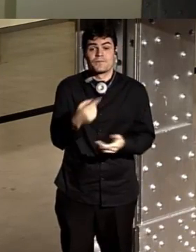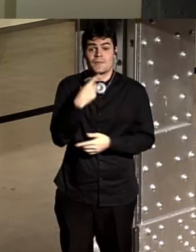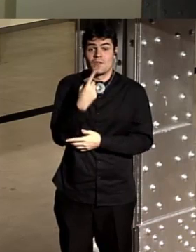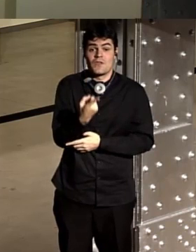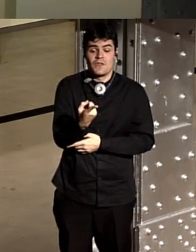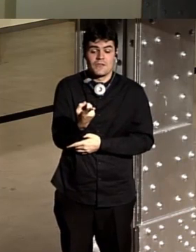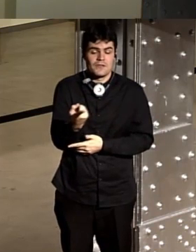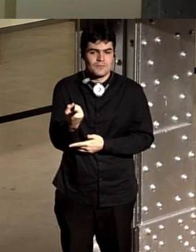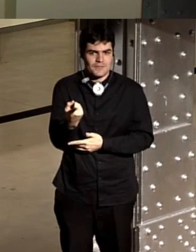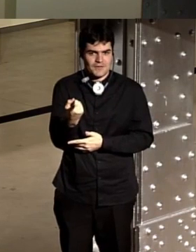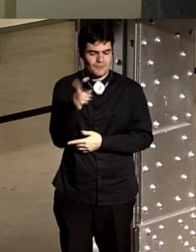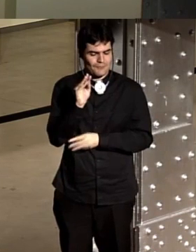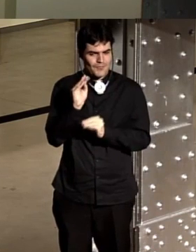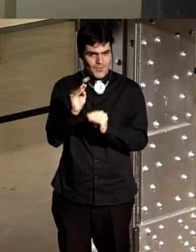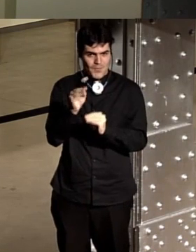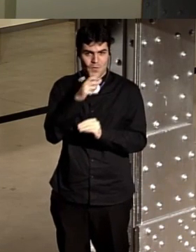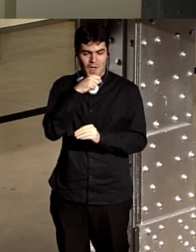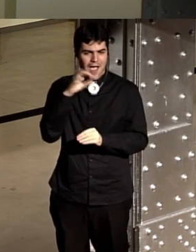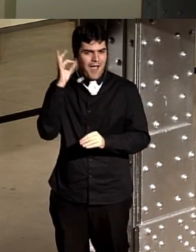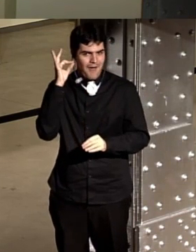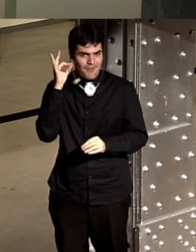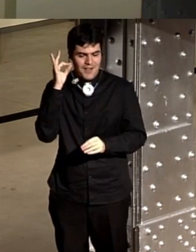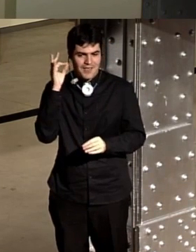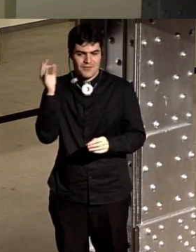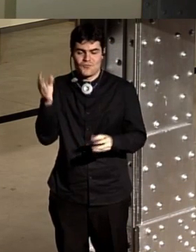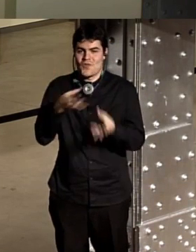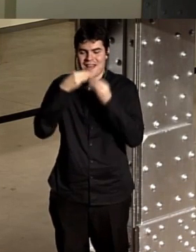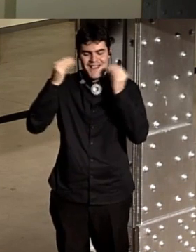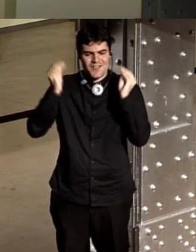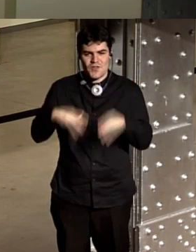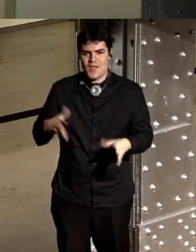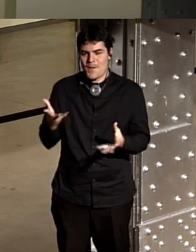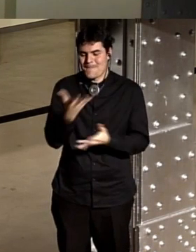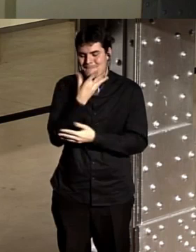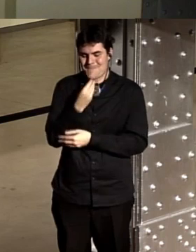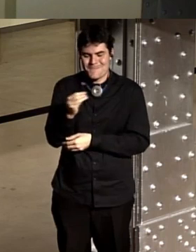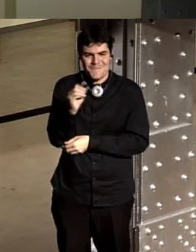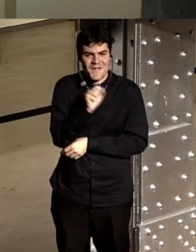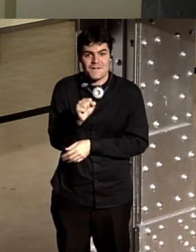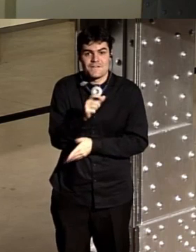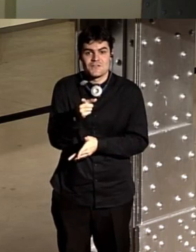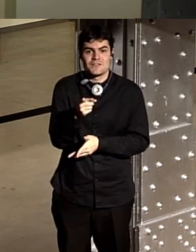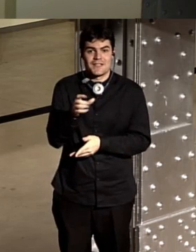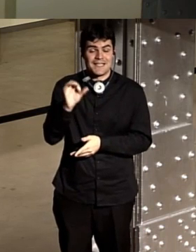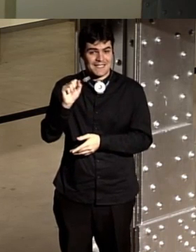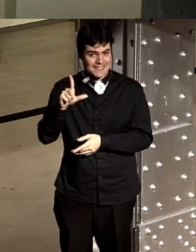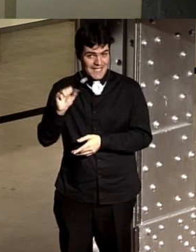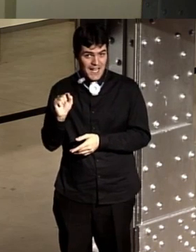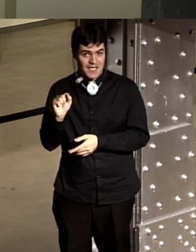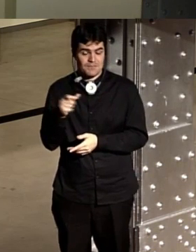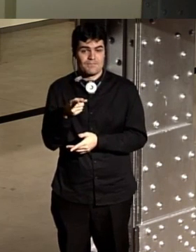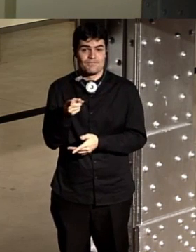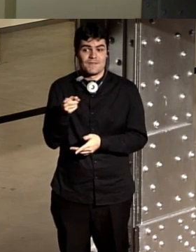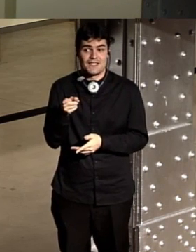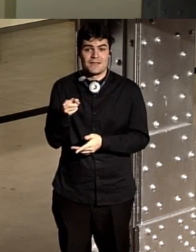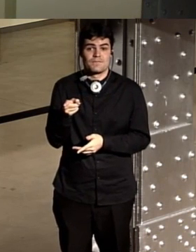de tu familia es tu abuela. Hay una historia preciosa de su abuela con Sal, creo que me he quedado con el nombre de Sal, que